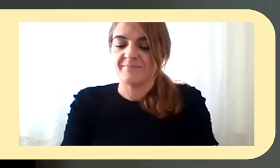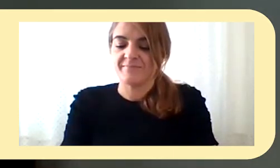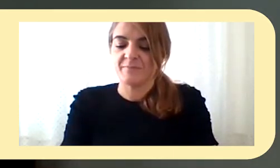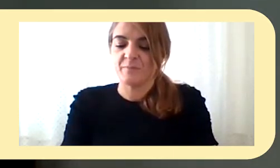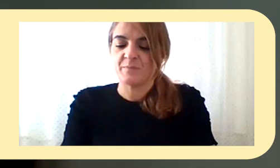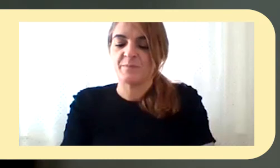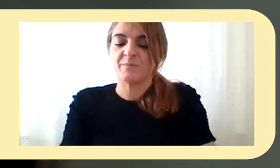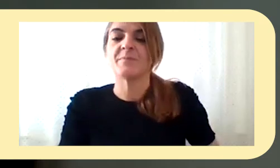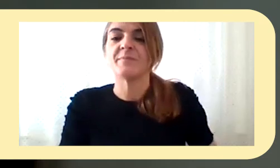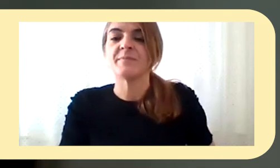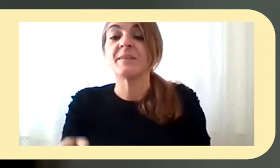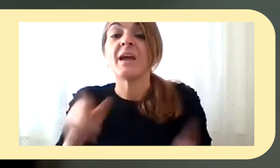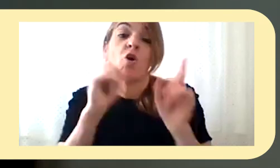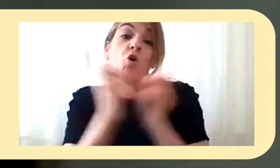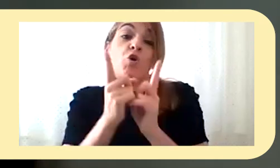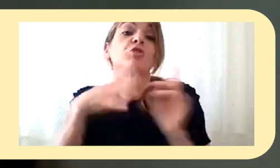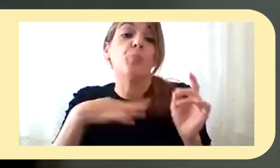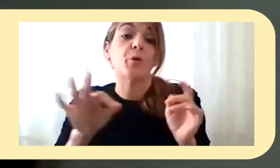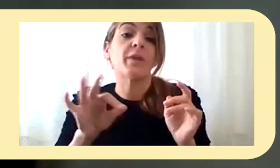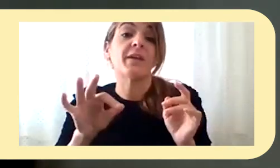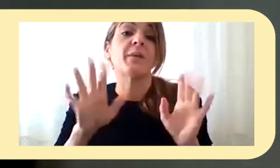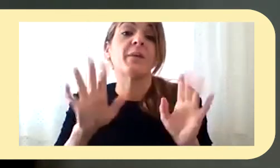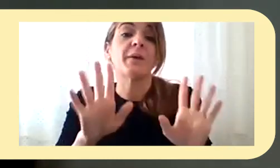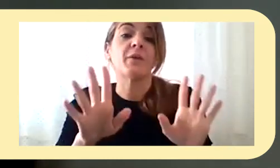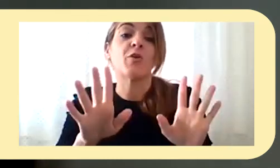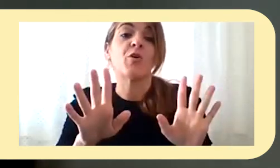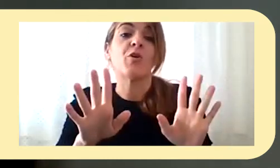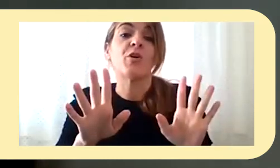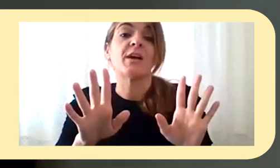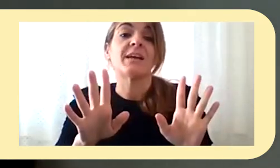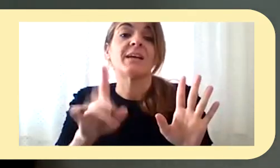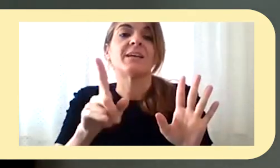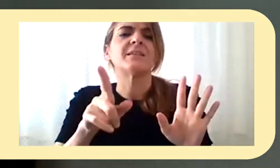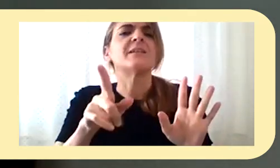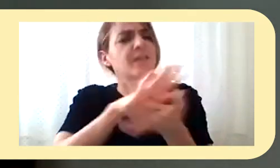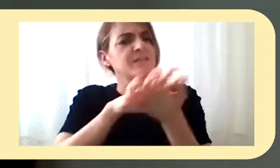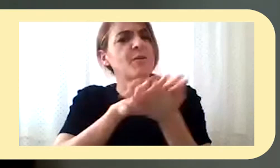con esta contundencia con la que has terminado, ¿no? Que